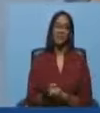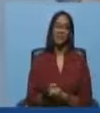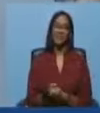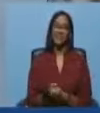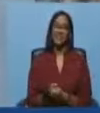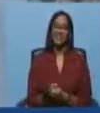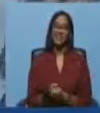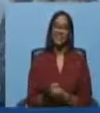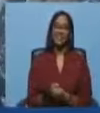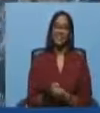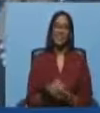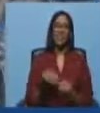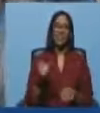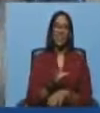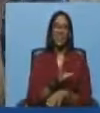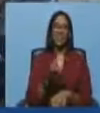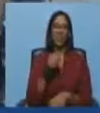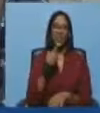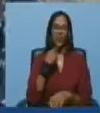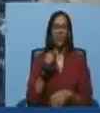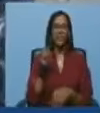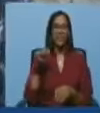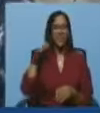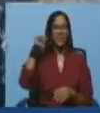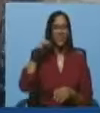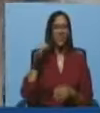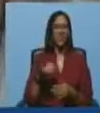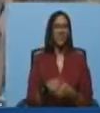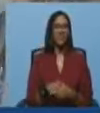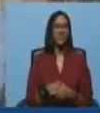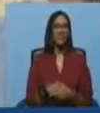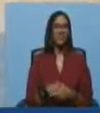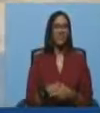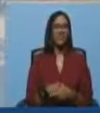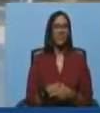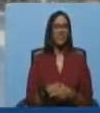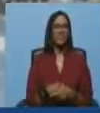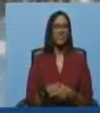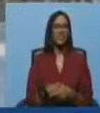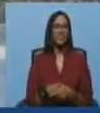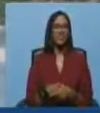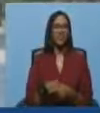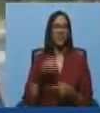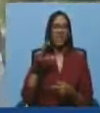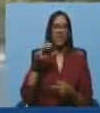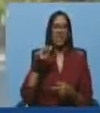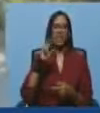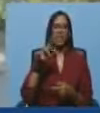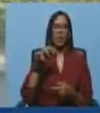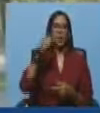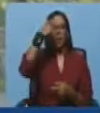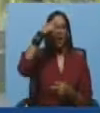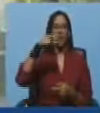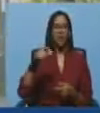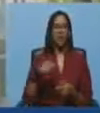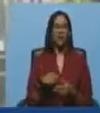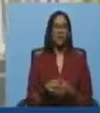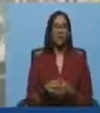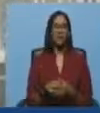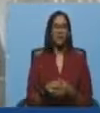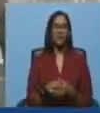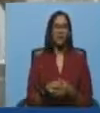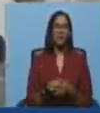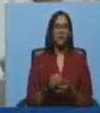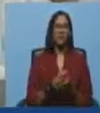Ay, Dios mío, también canta. No digas que no porque está en el video. Vamos a una de Carlos Puebla, ¿no? Una de Carlos Puebla. ¿Cuál es? ¿Cómo dice? Y se acabó